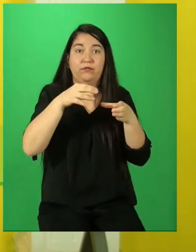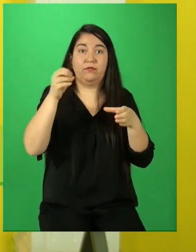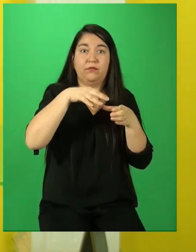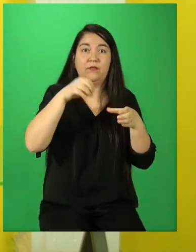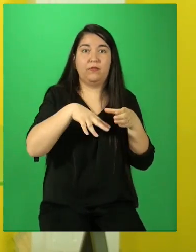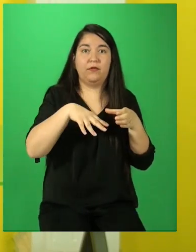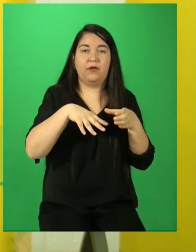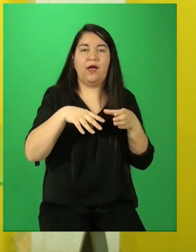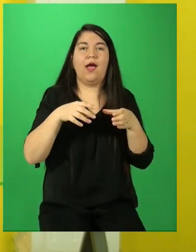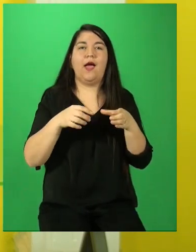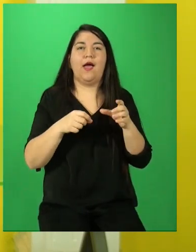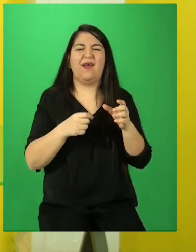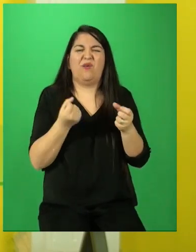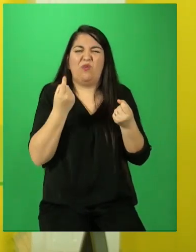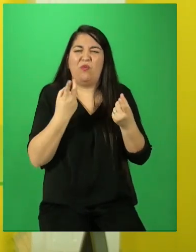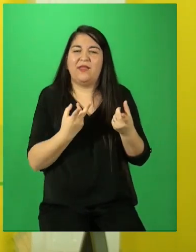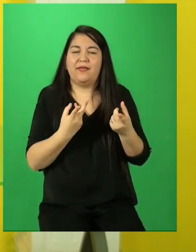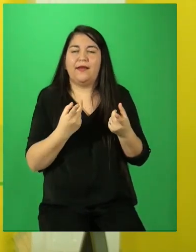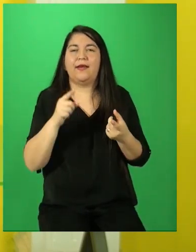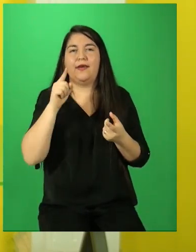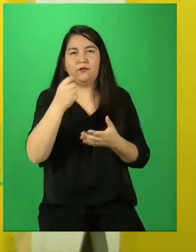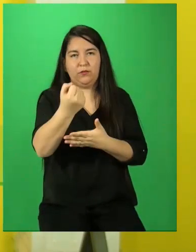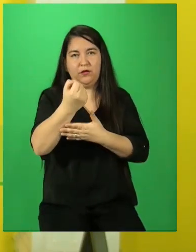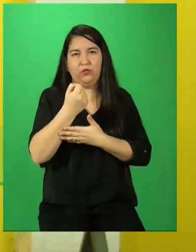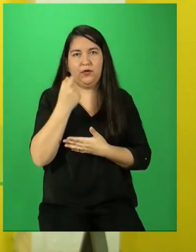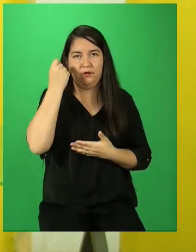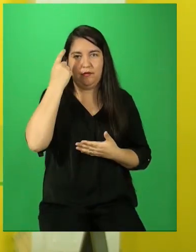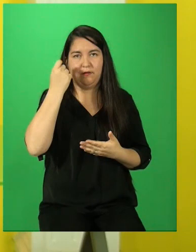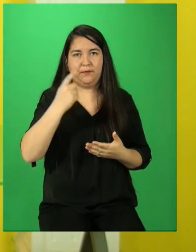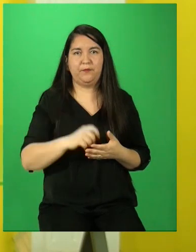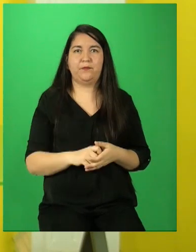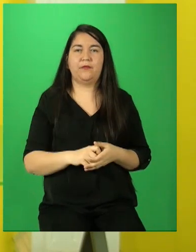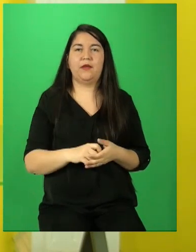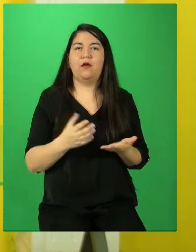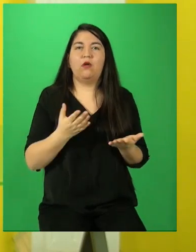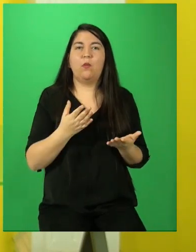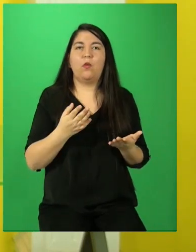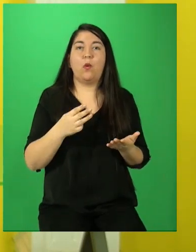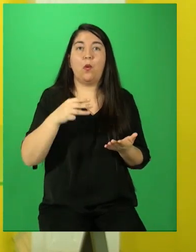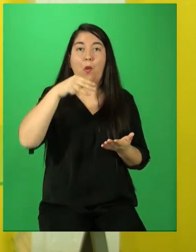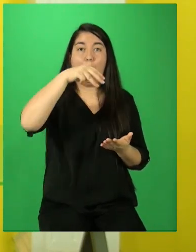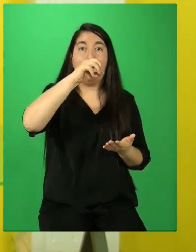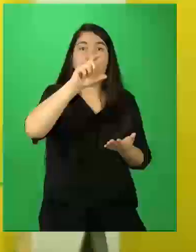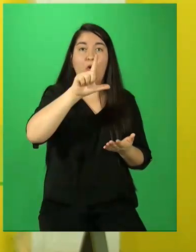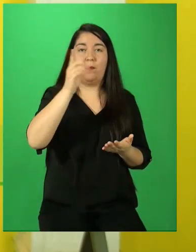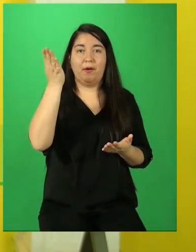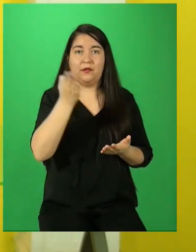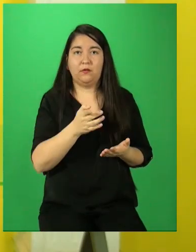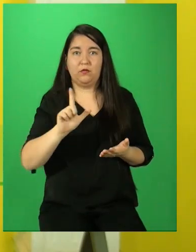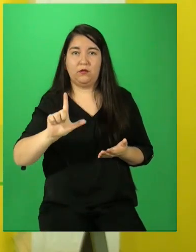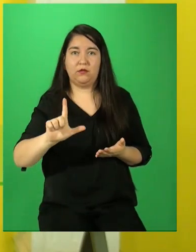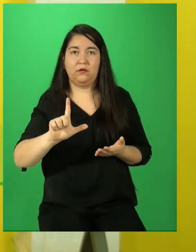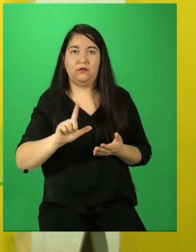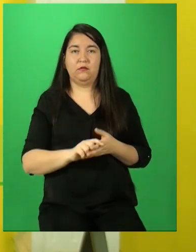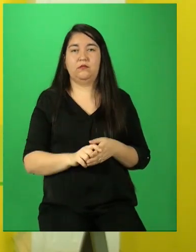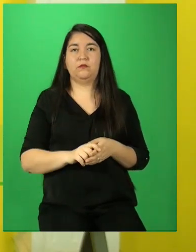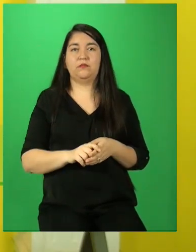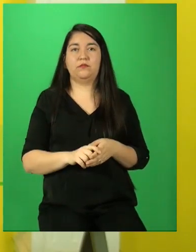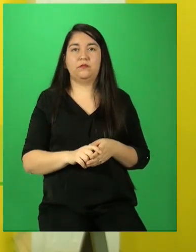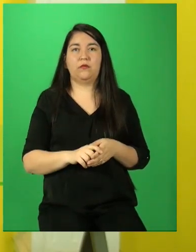Se mide la molaridad, tiene una unidad que es mol partido en litros. Nosotros tenemos